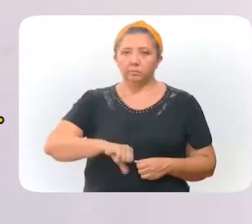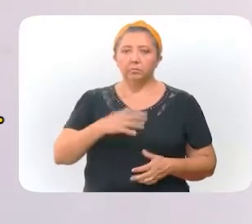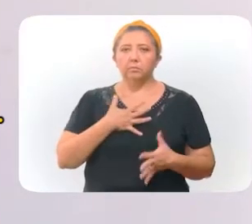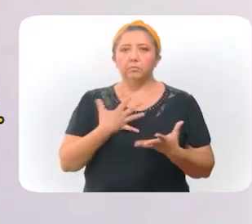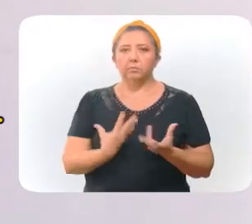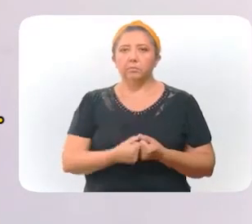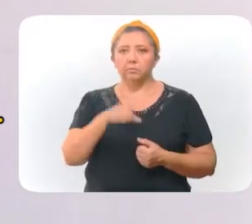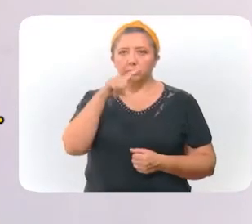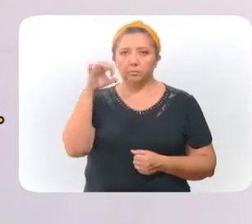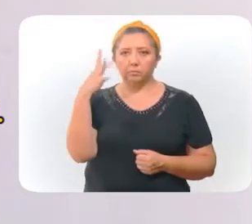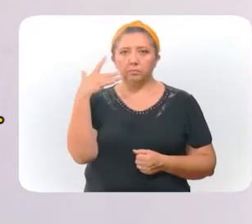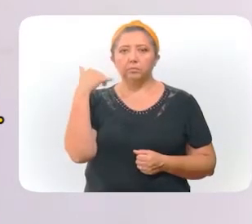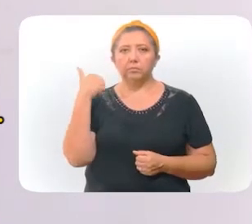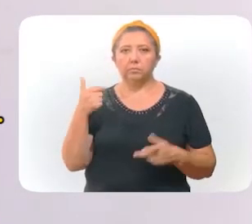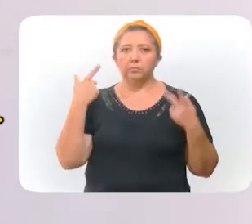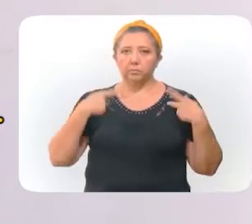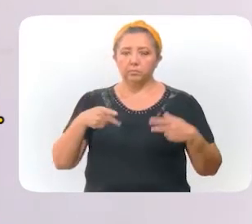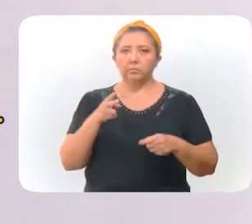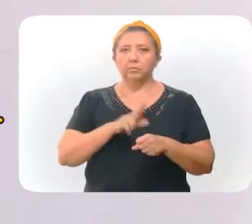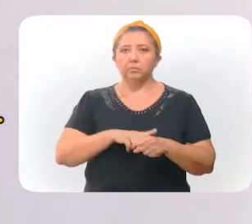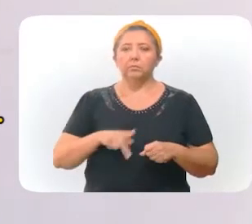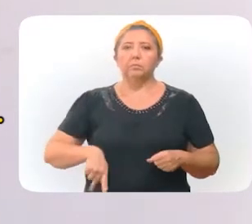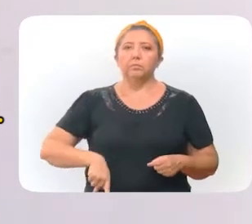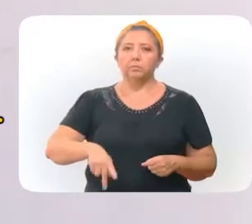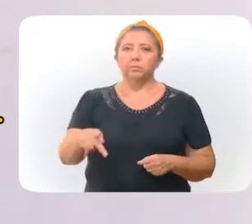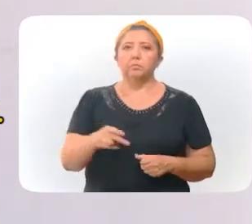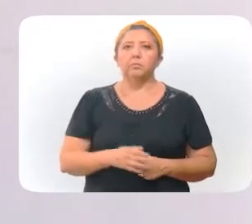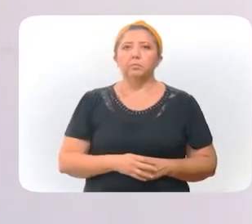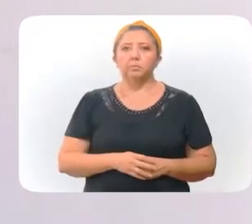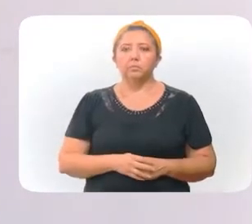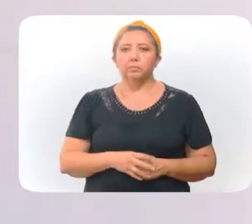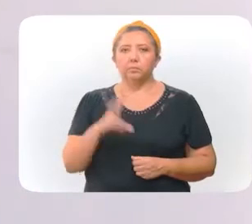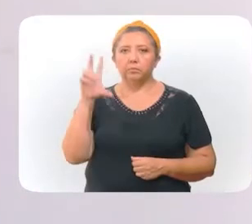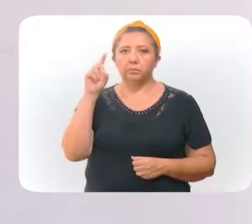día de hoy tenemos 156 pacientes en hospitales públicos.